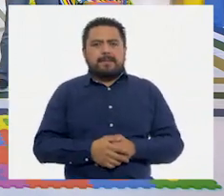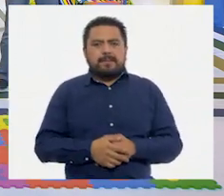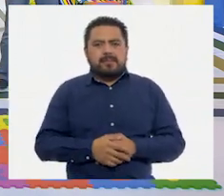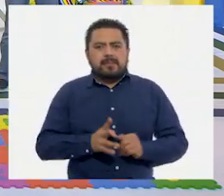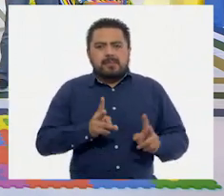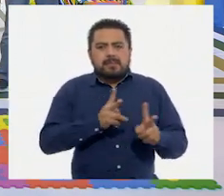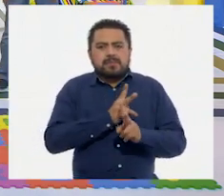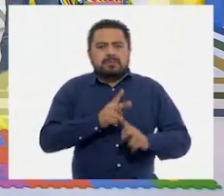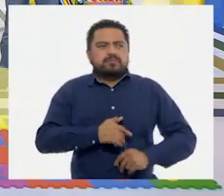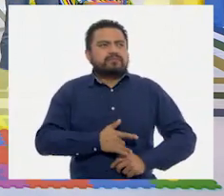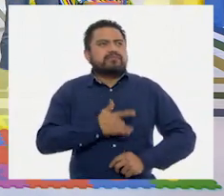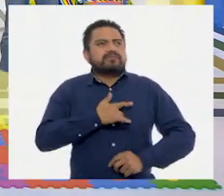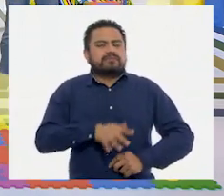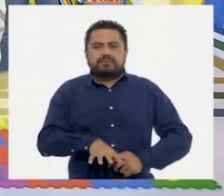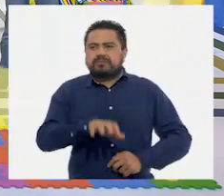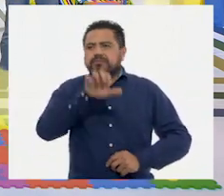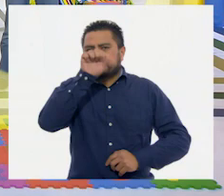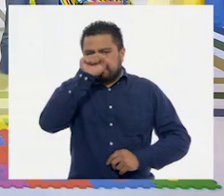Inhalamos